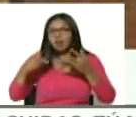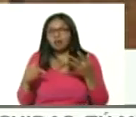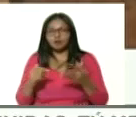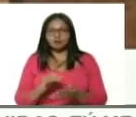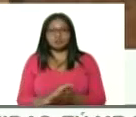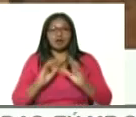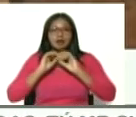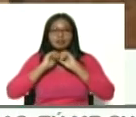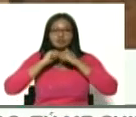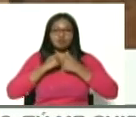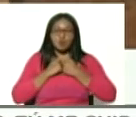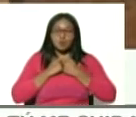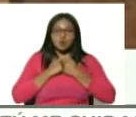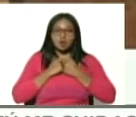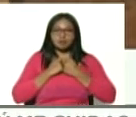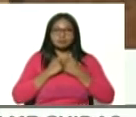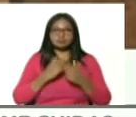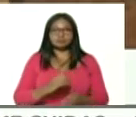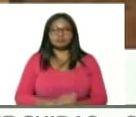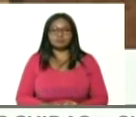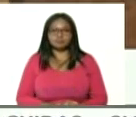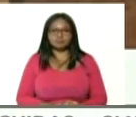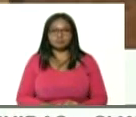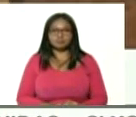Aristóbulo, la toparquía,